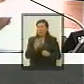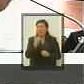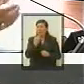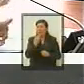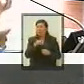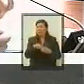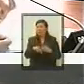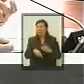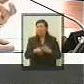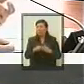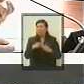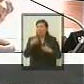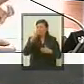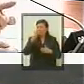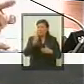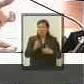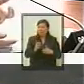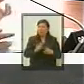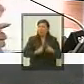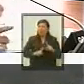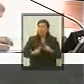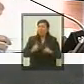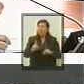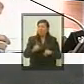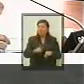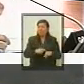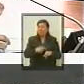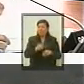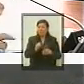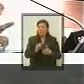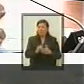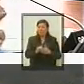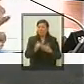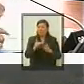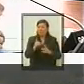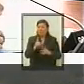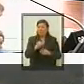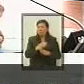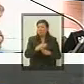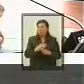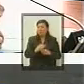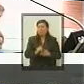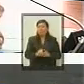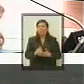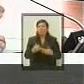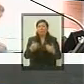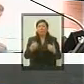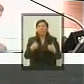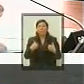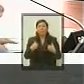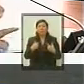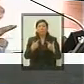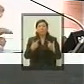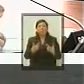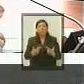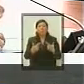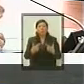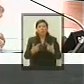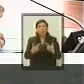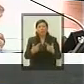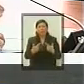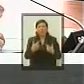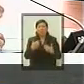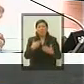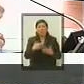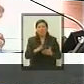están al fondo de la patria y que alguna vez hace ya año y medio tuvimos la suerte de